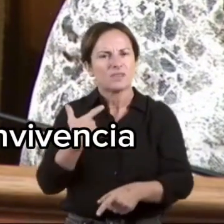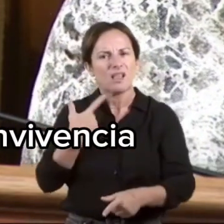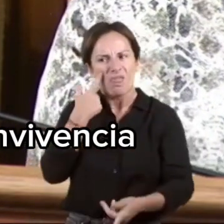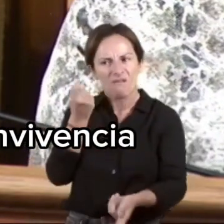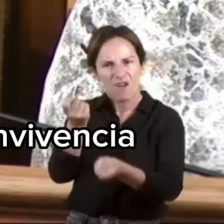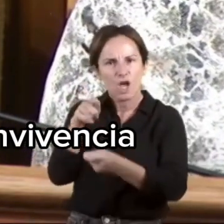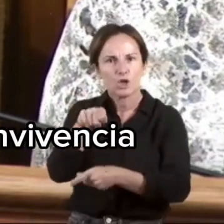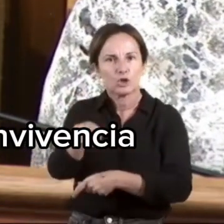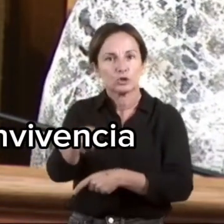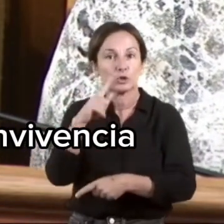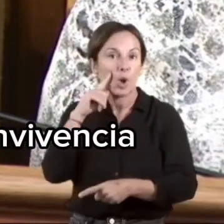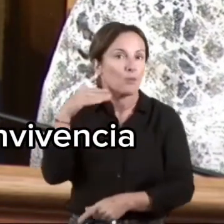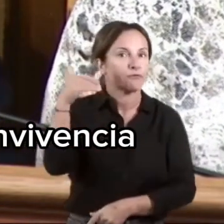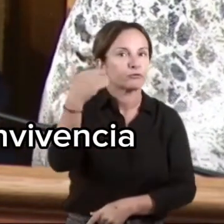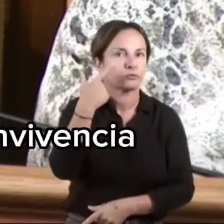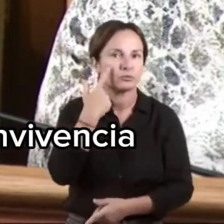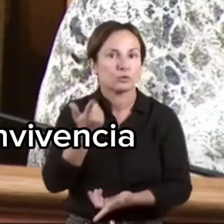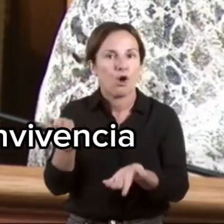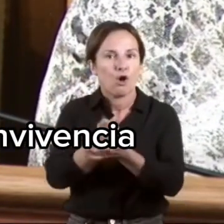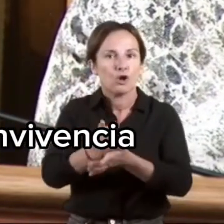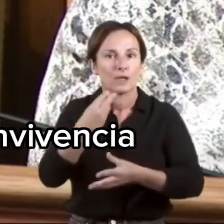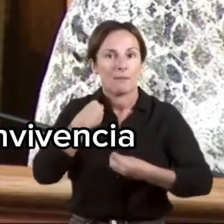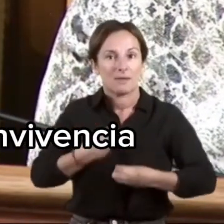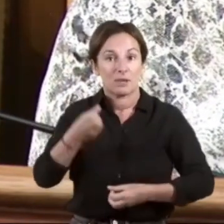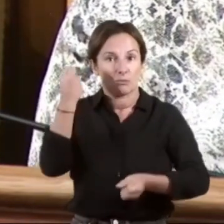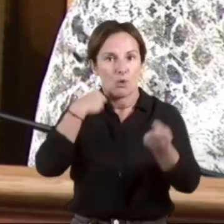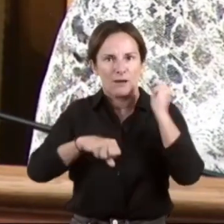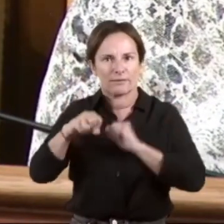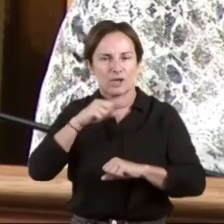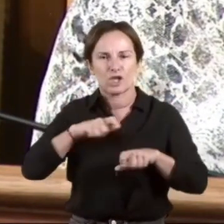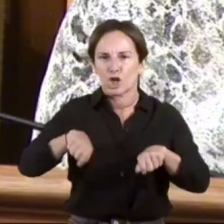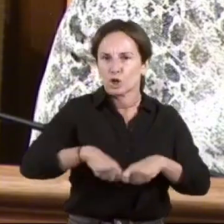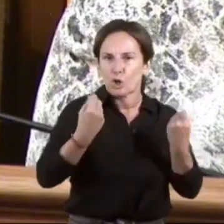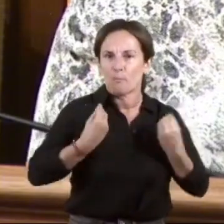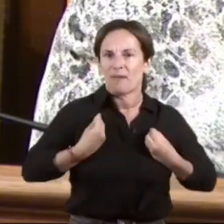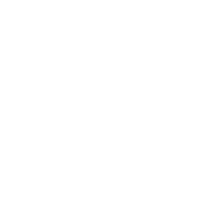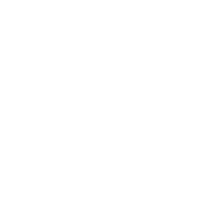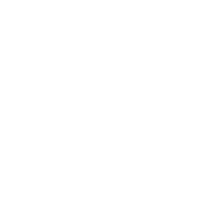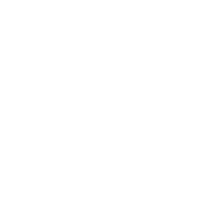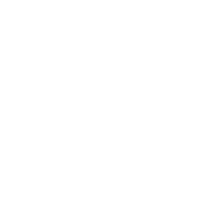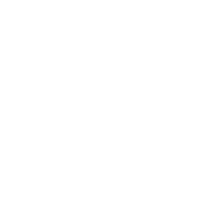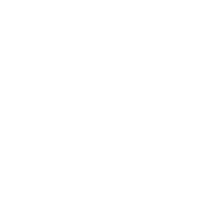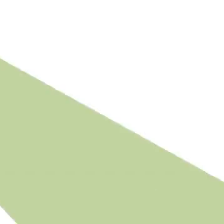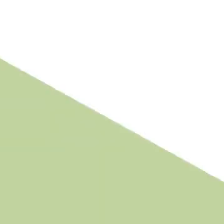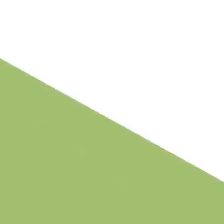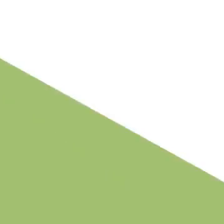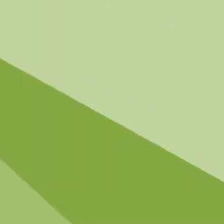repitan acciones que dañen nuestra convivencia y nuestra economía